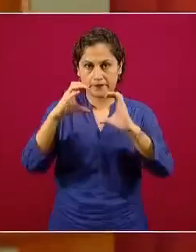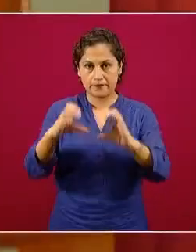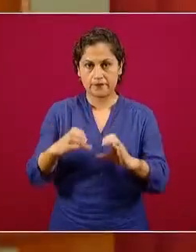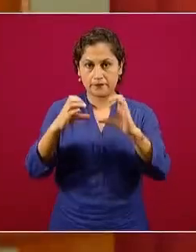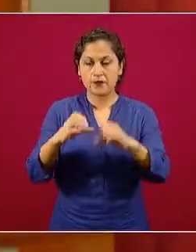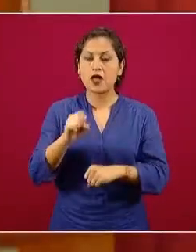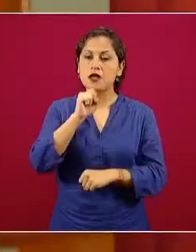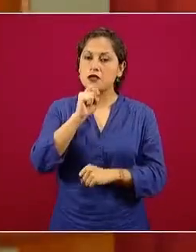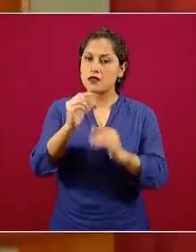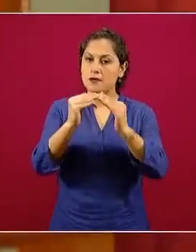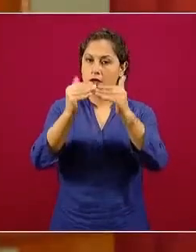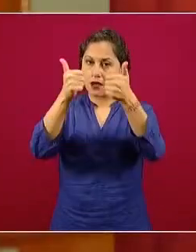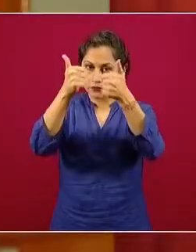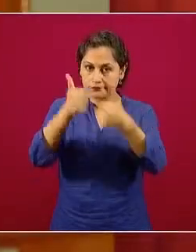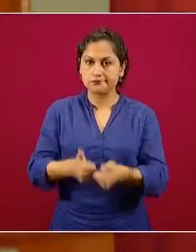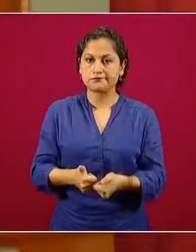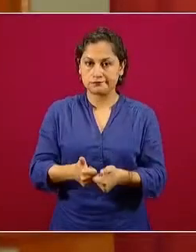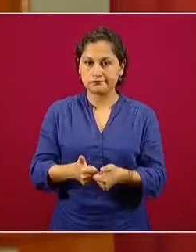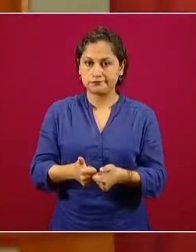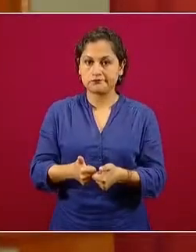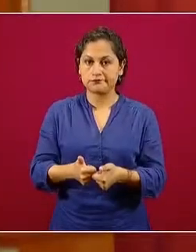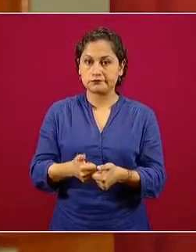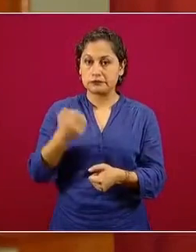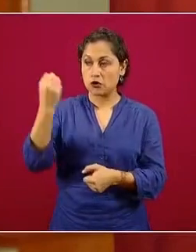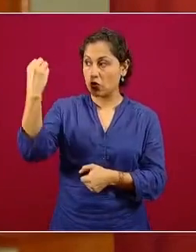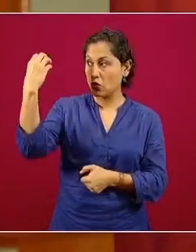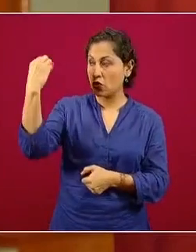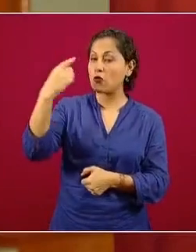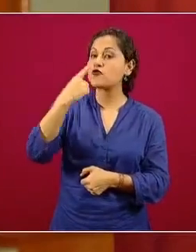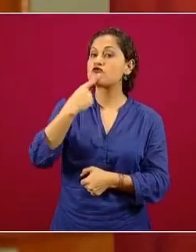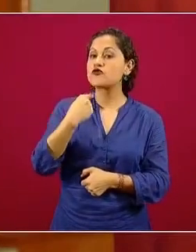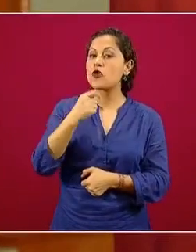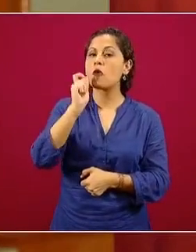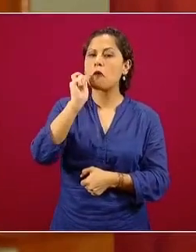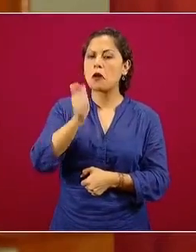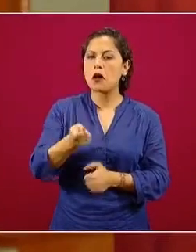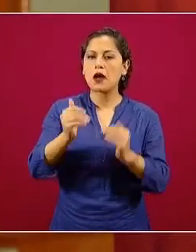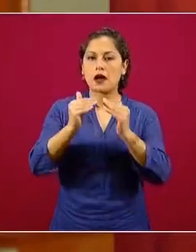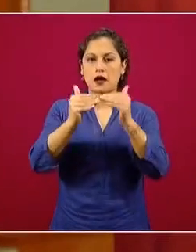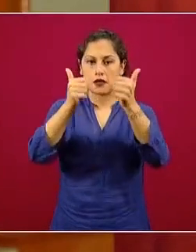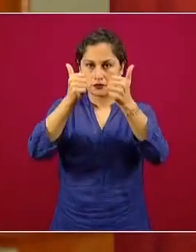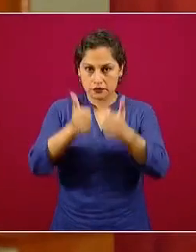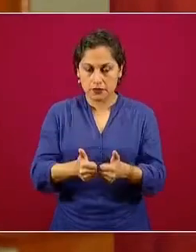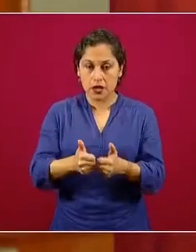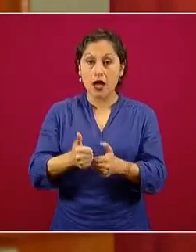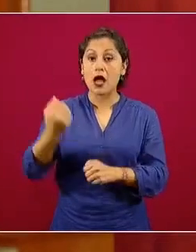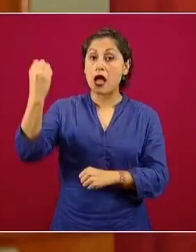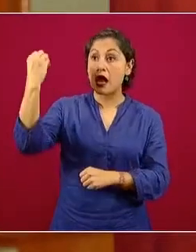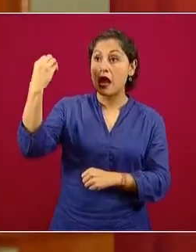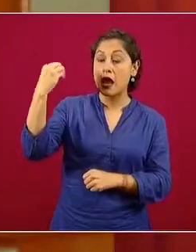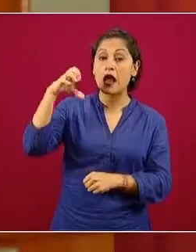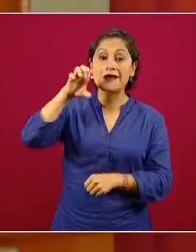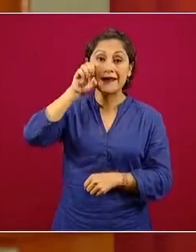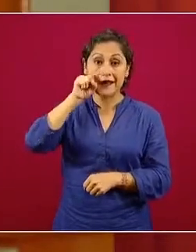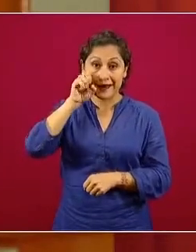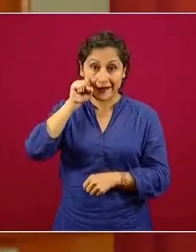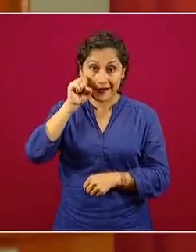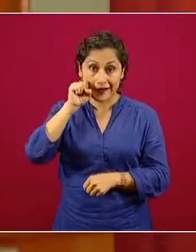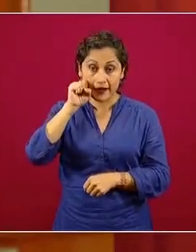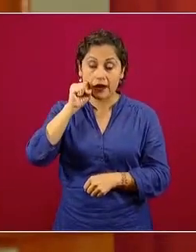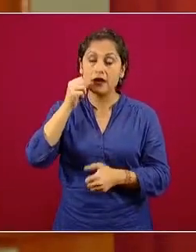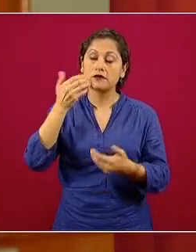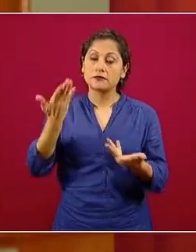refugio en nuestra casa en rojo quédate en casa en naranja hay que actuar con prudencia con mucha prudencia